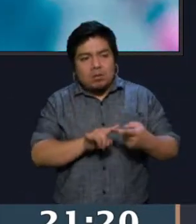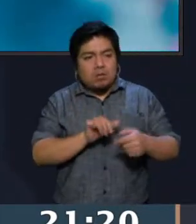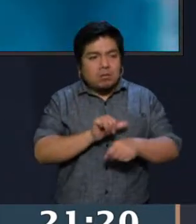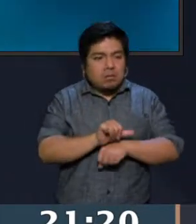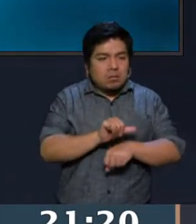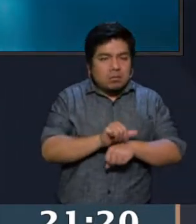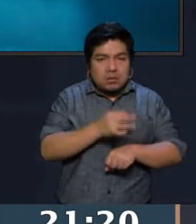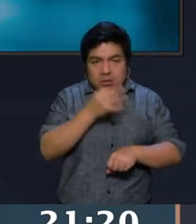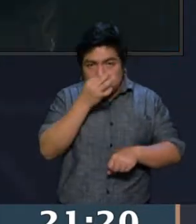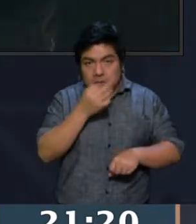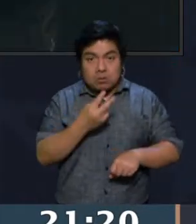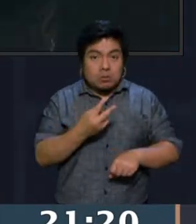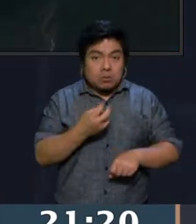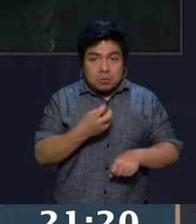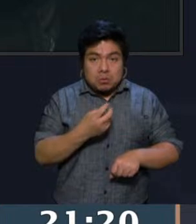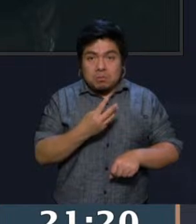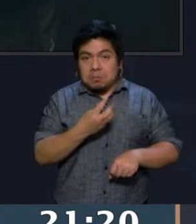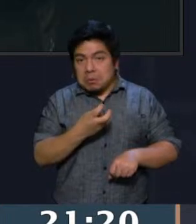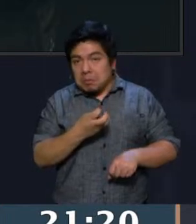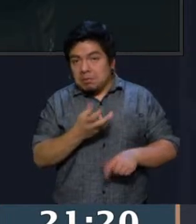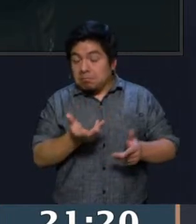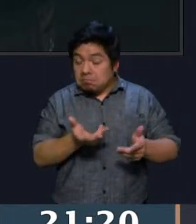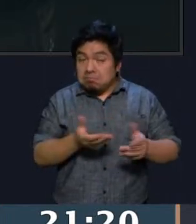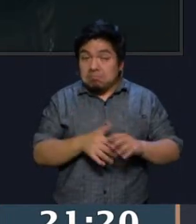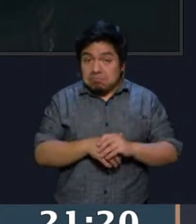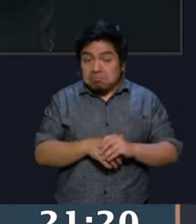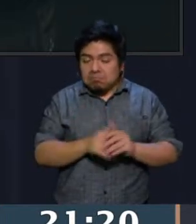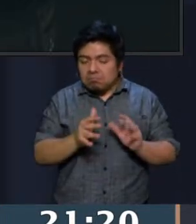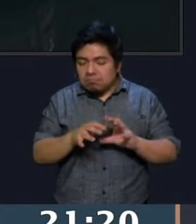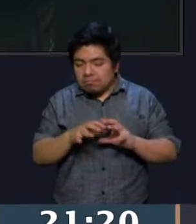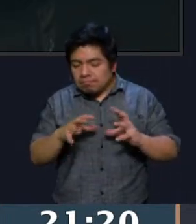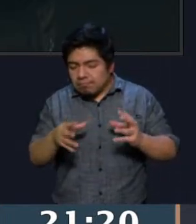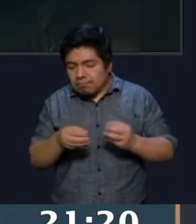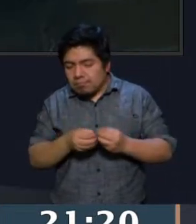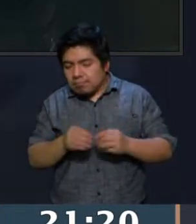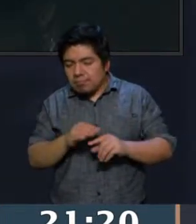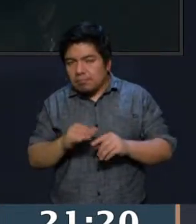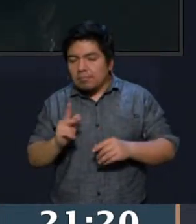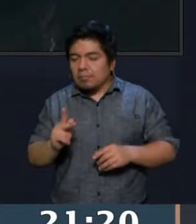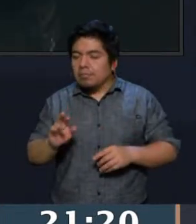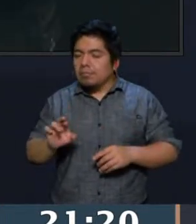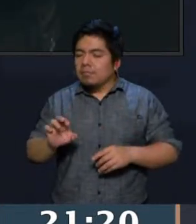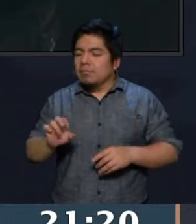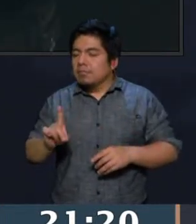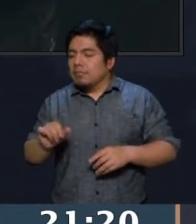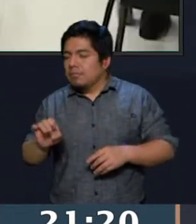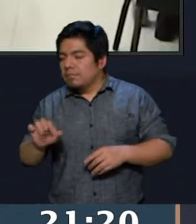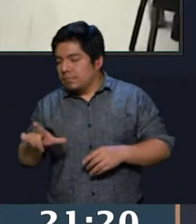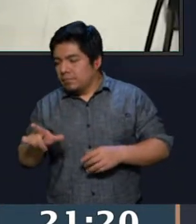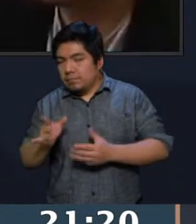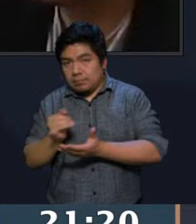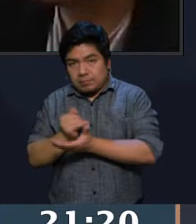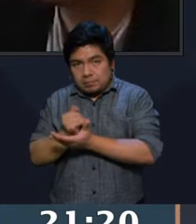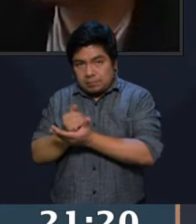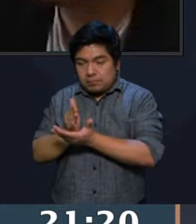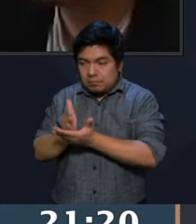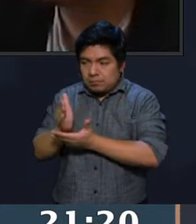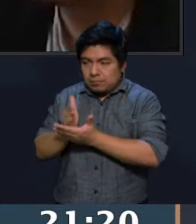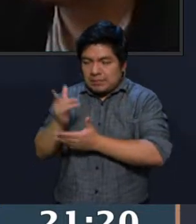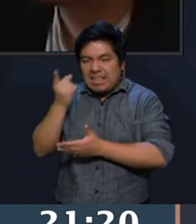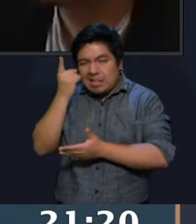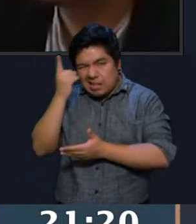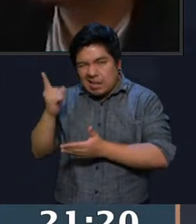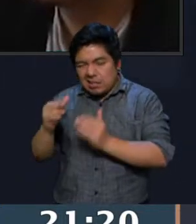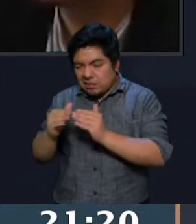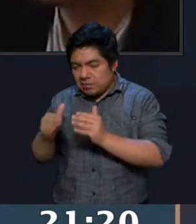casi 2 o 3 pesos. Entonces, hay un espacio ahí enorme para recaudar. El predial es un impuesto inherentemente progresivo y no vas